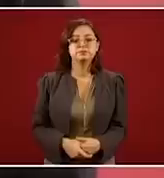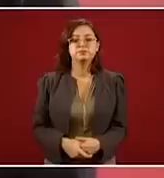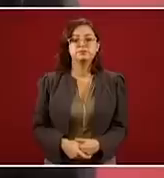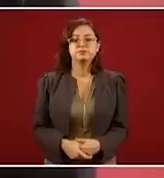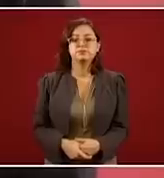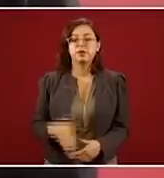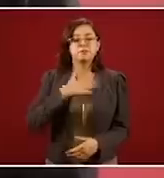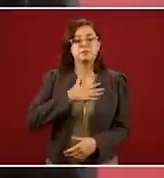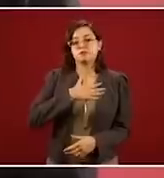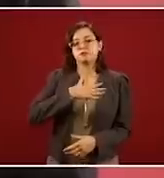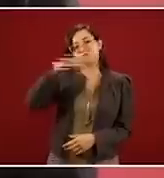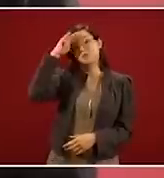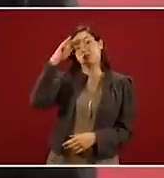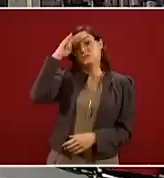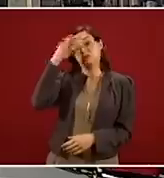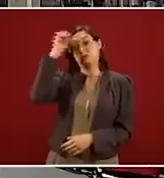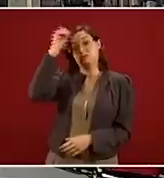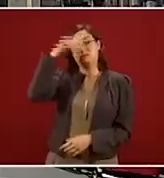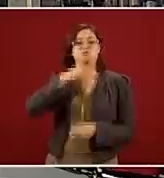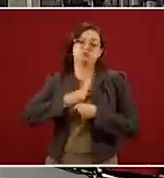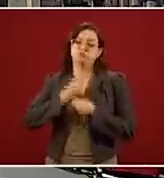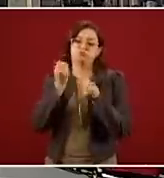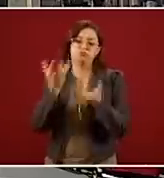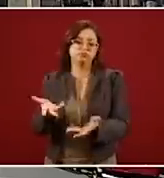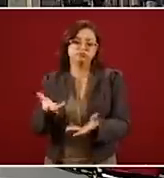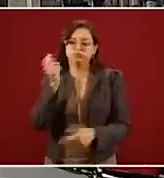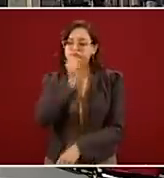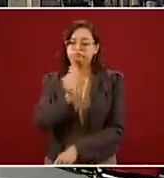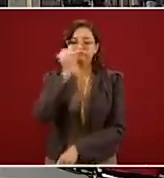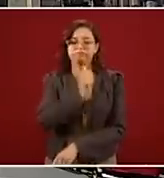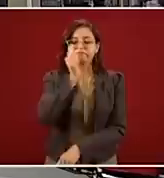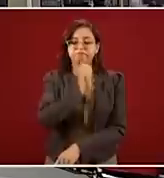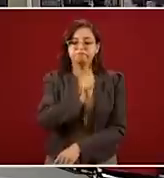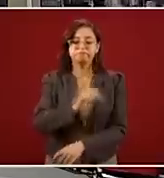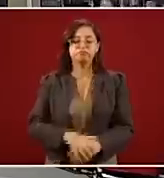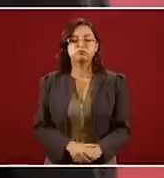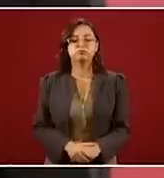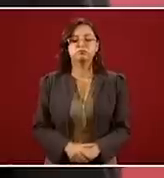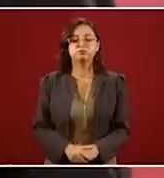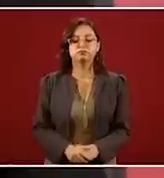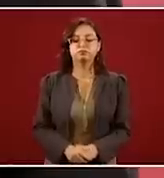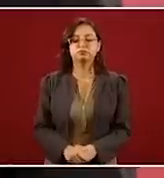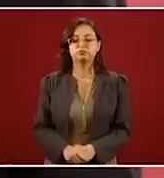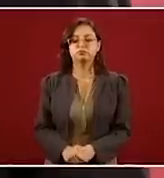siempre digo lo que pienso. Ya, por eso creo que si se